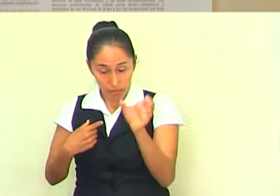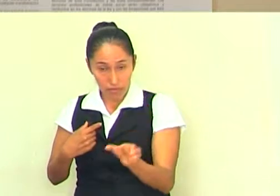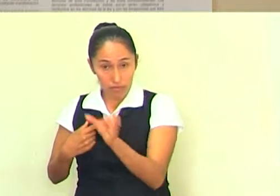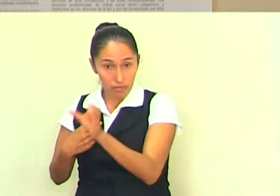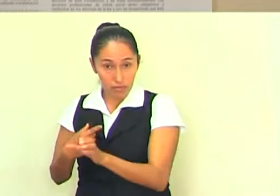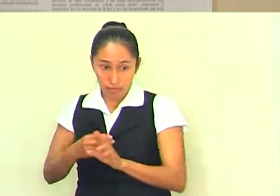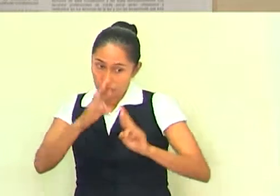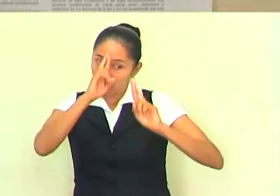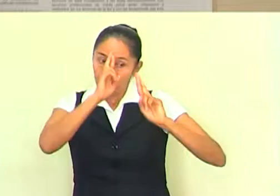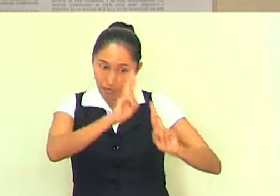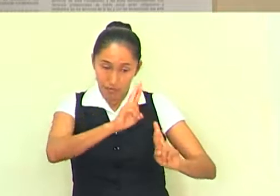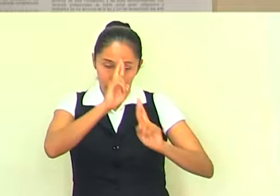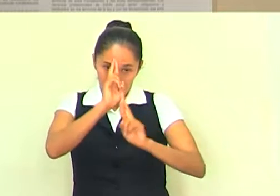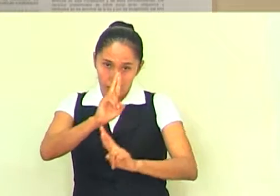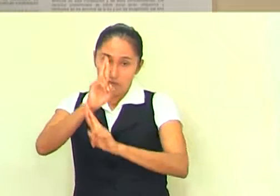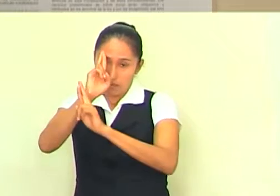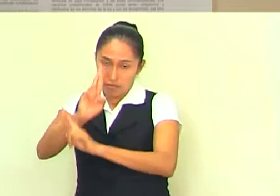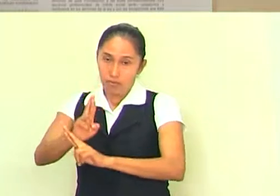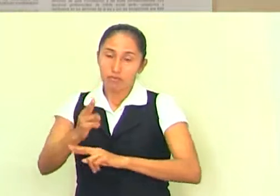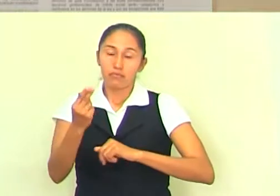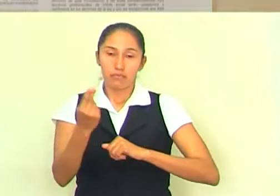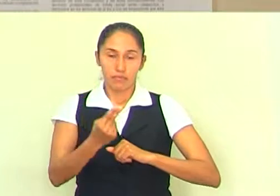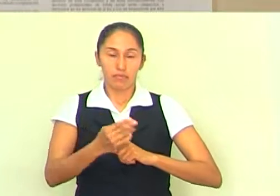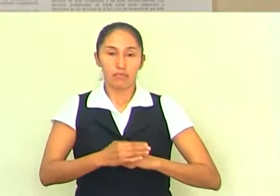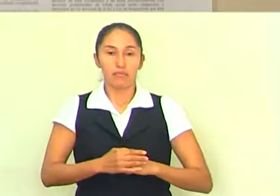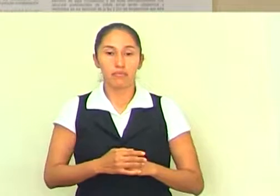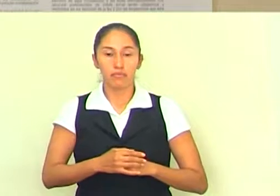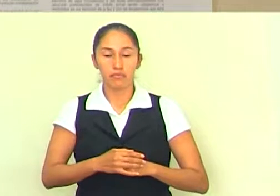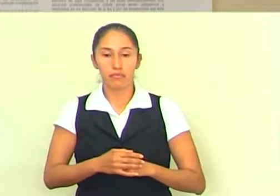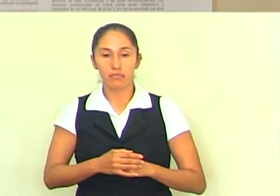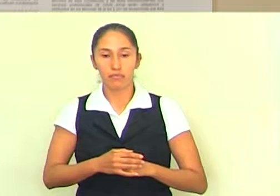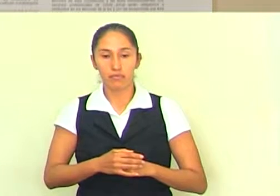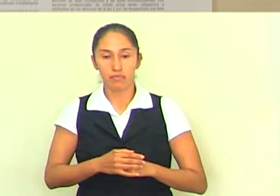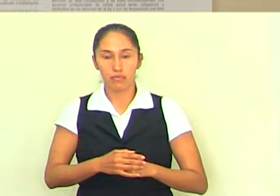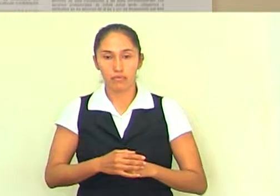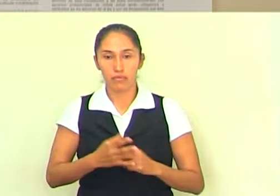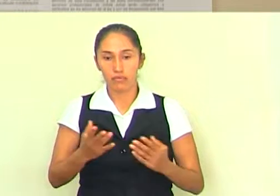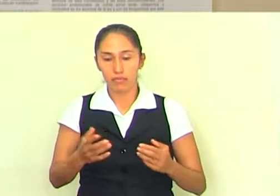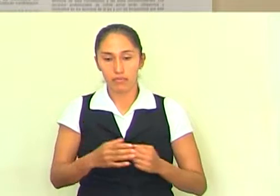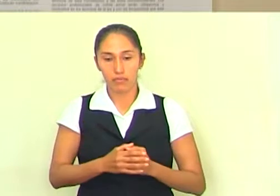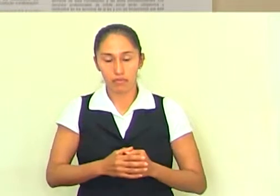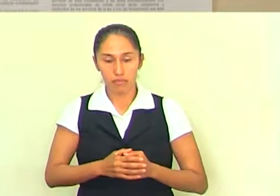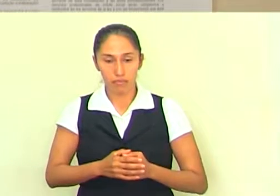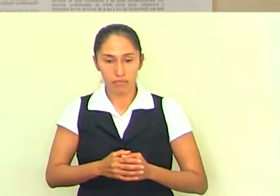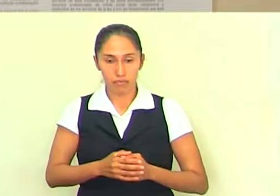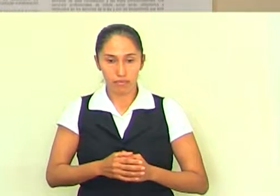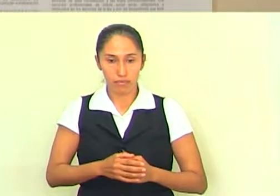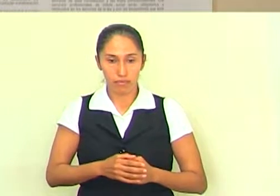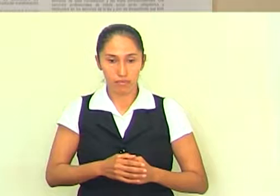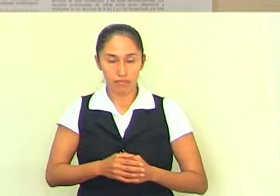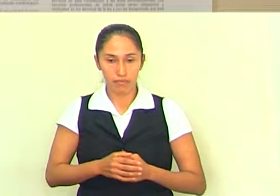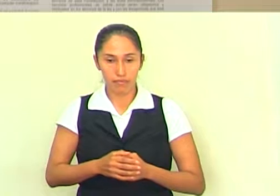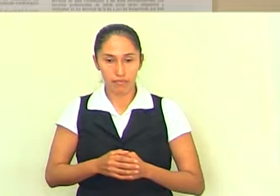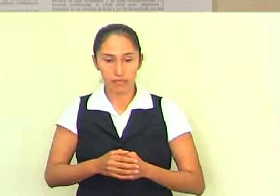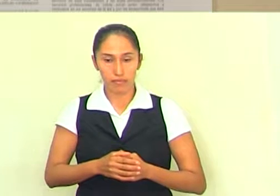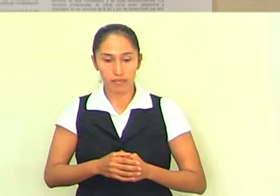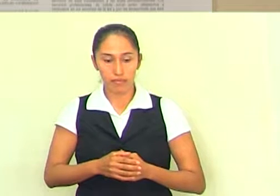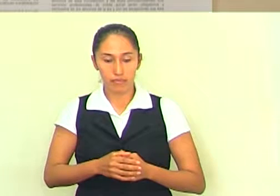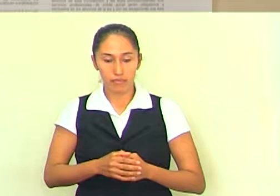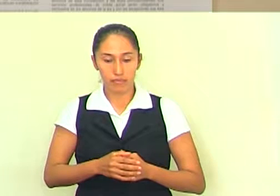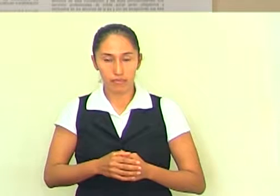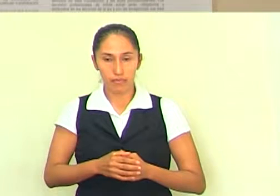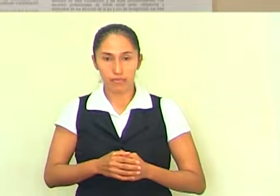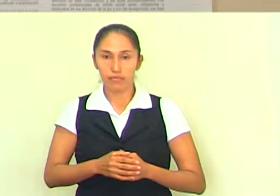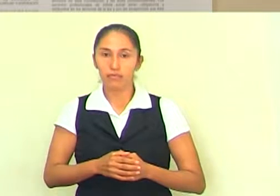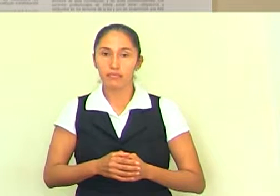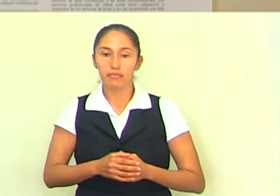y desde como principio y como fin. Así también tiene